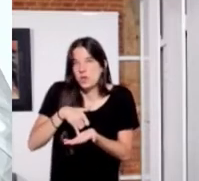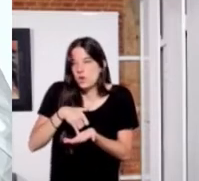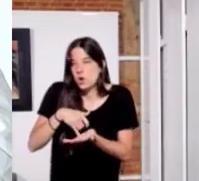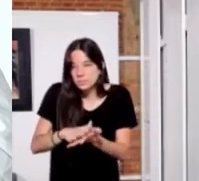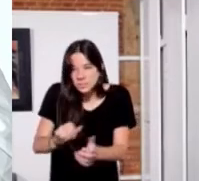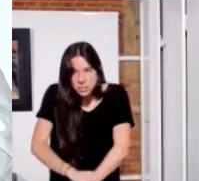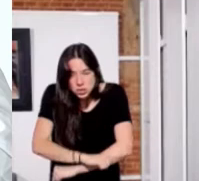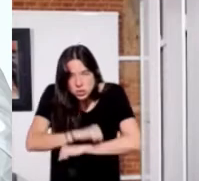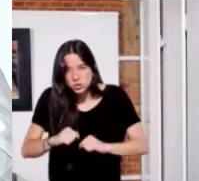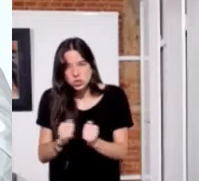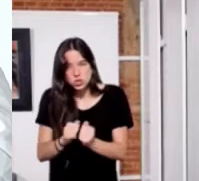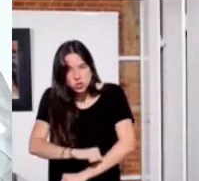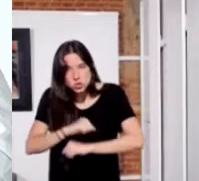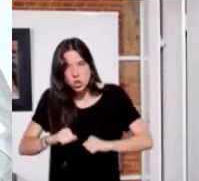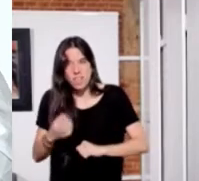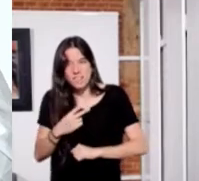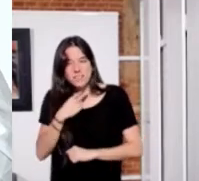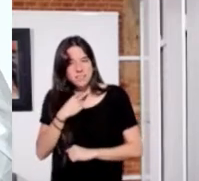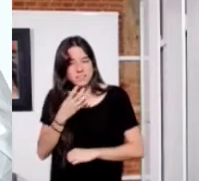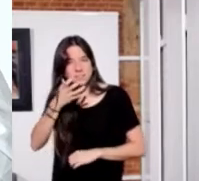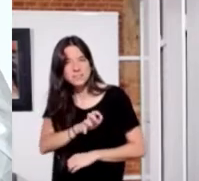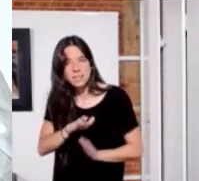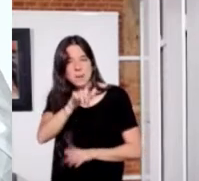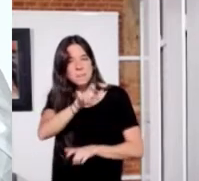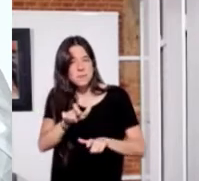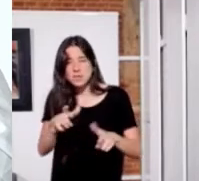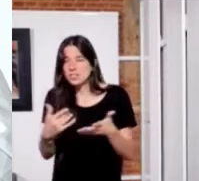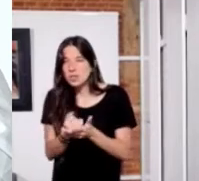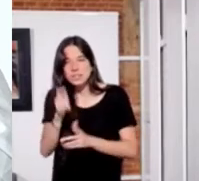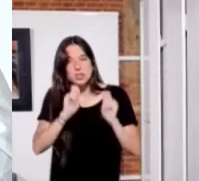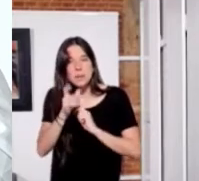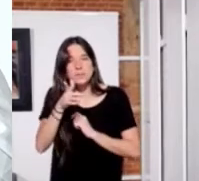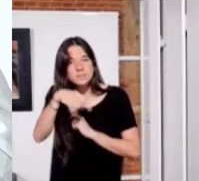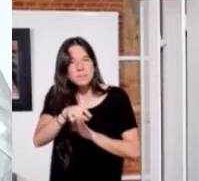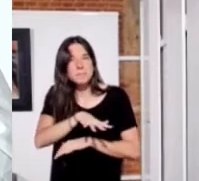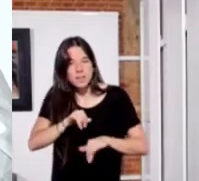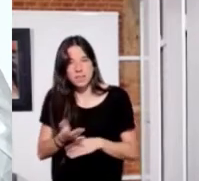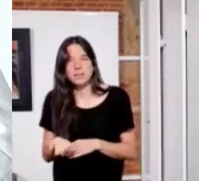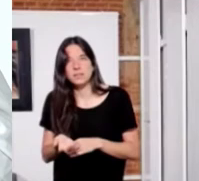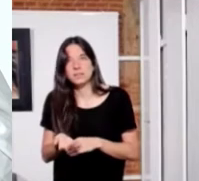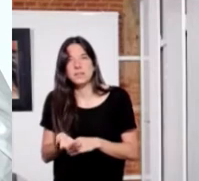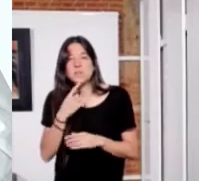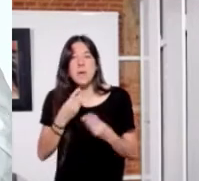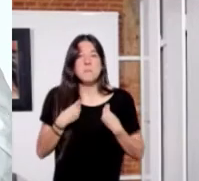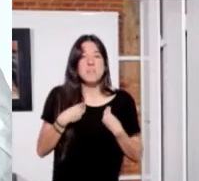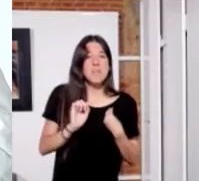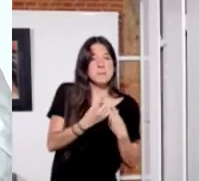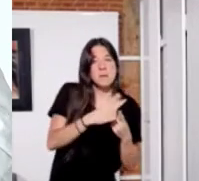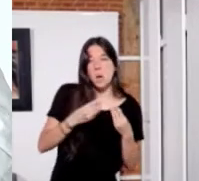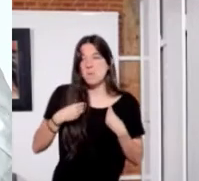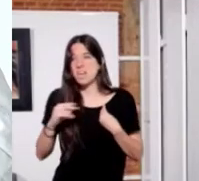sólida. Todas las vidas merecen ser lloradas. No hay vidas de primera y de segunda.